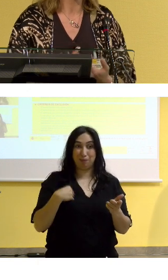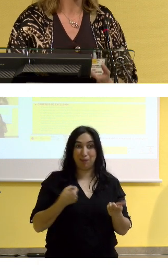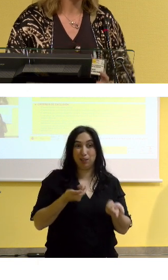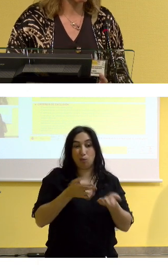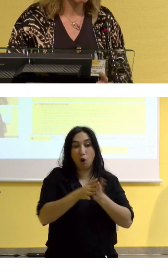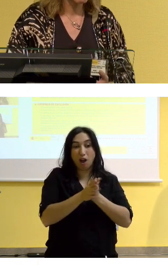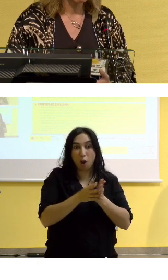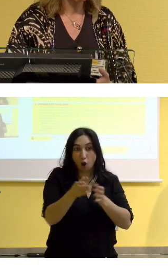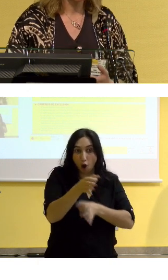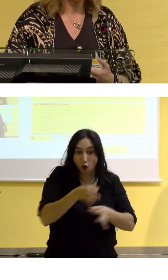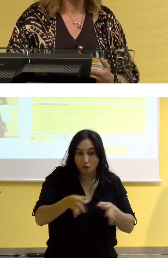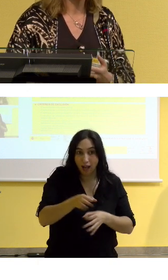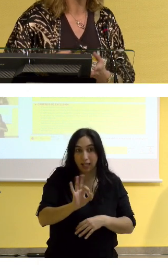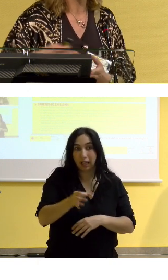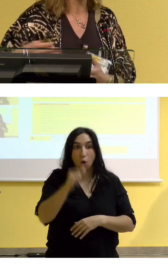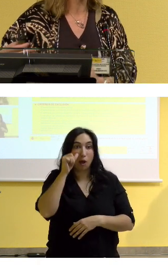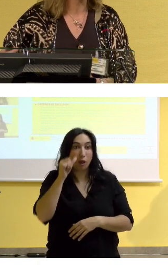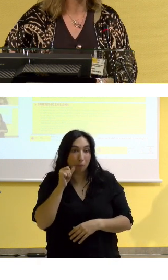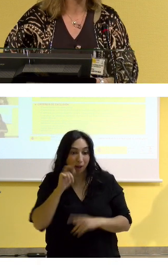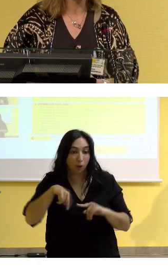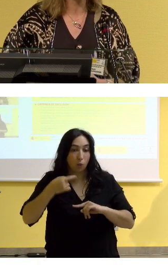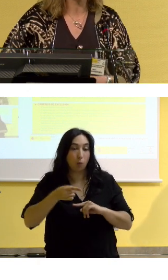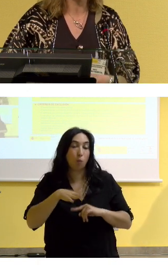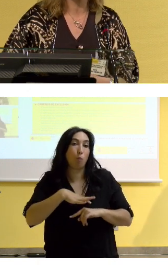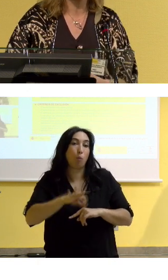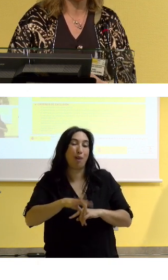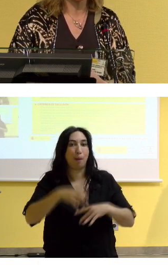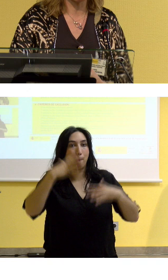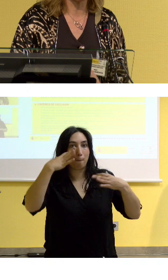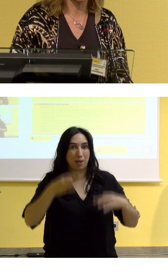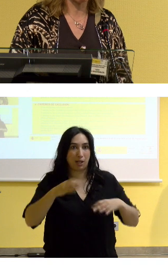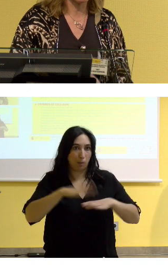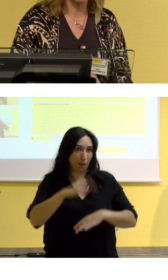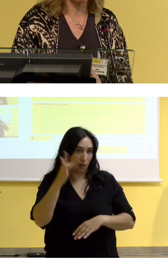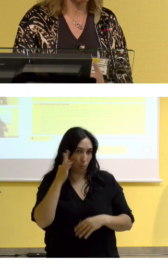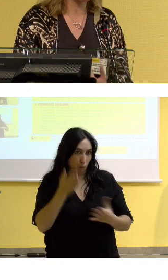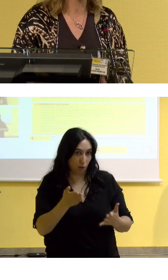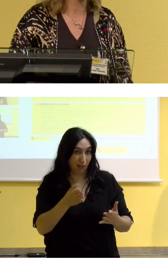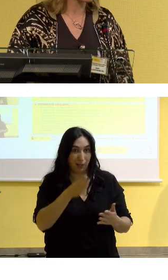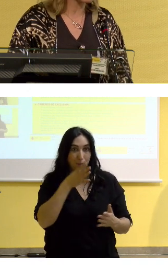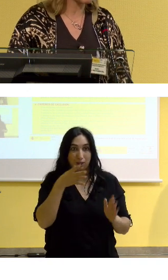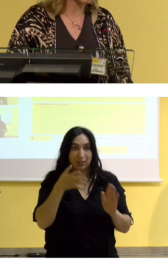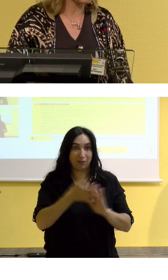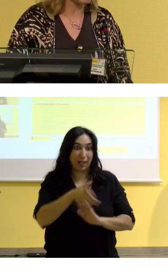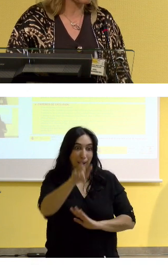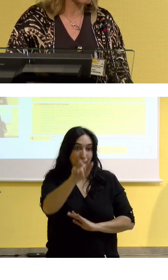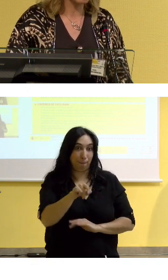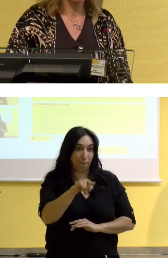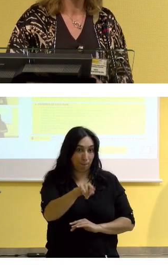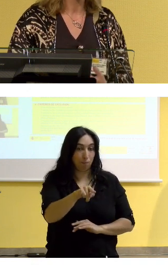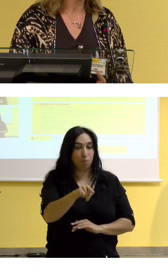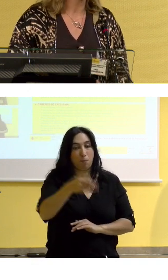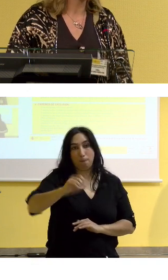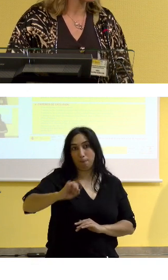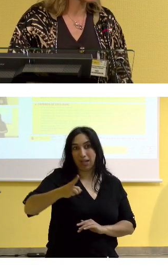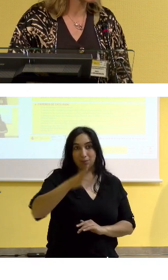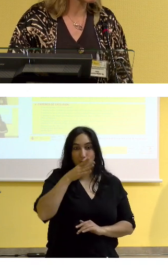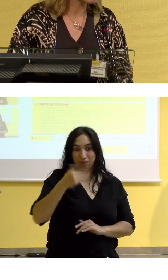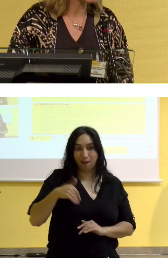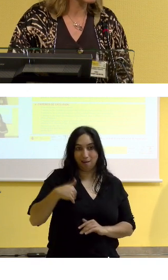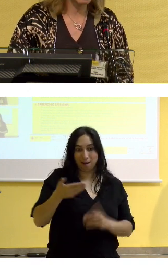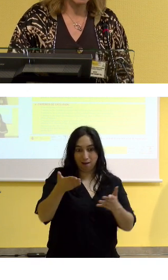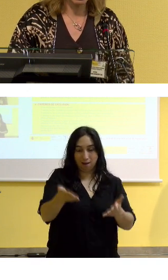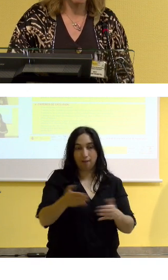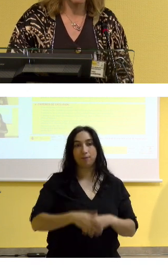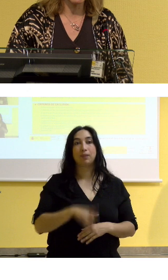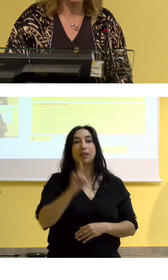ese embarazo puede tener como consecuencia un riesgo para esa mujer, porque lo primero es ella, que es lo que tenemos. Y otra de las